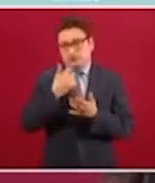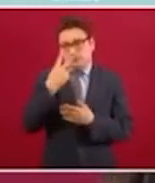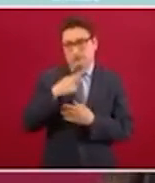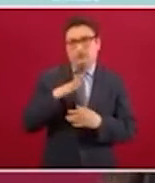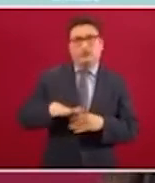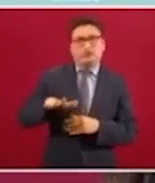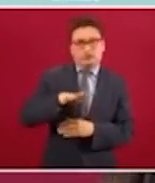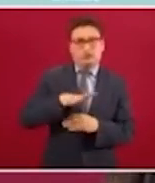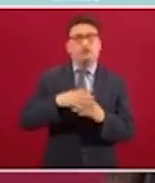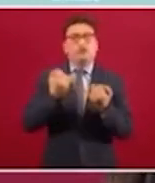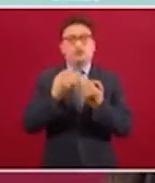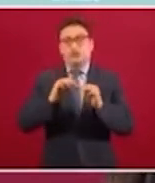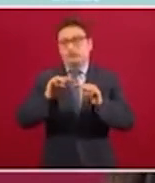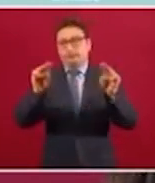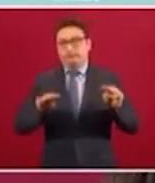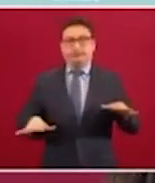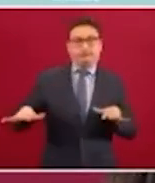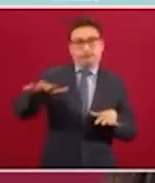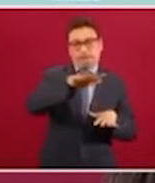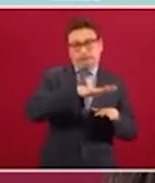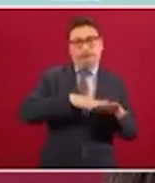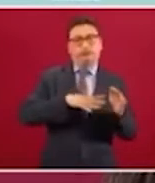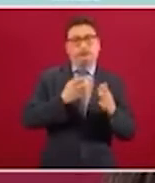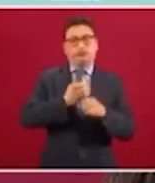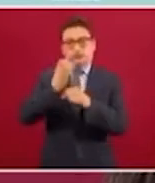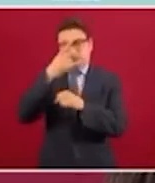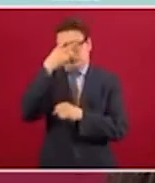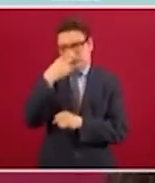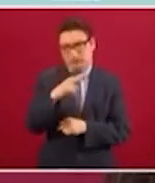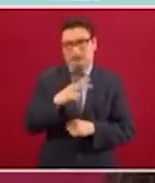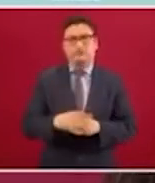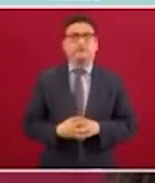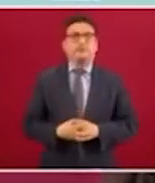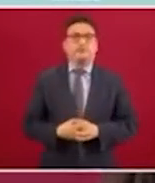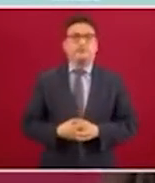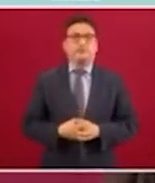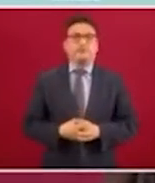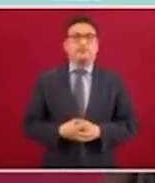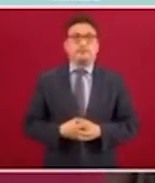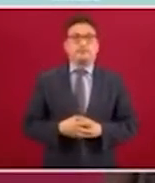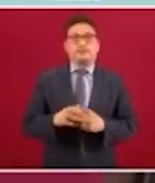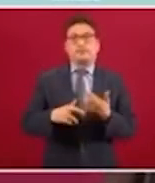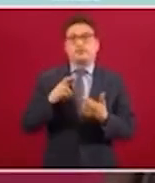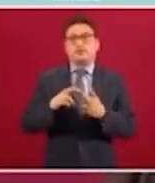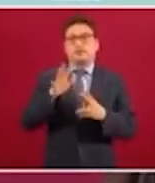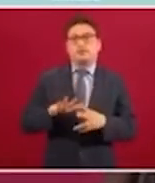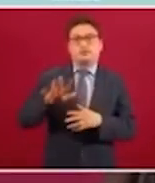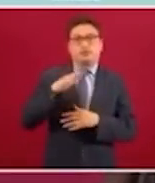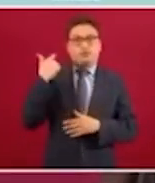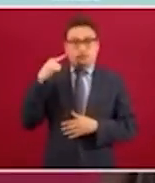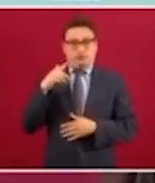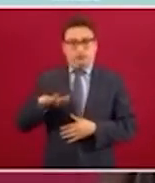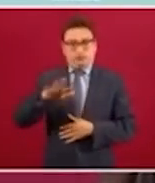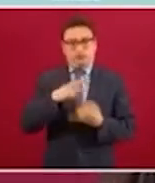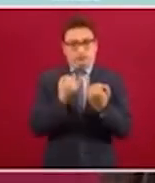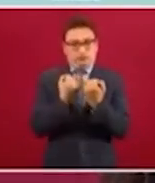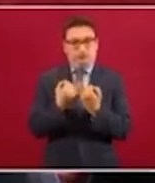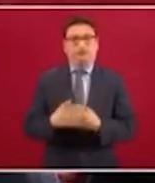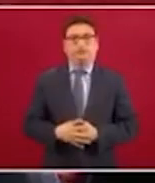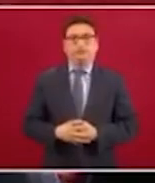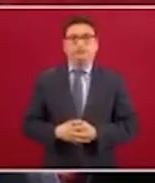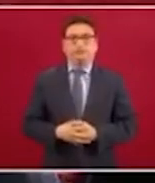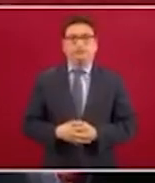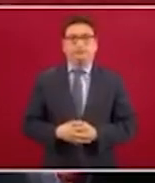confluye la Ciudad de México y la zona conurbada en el Estado de México, y la región metropolitana de Guadalajara. La siguiente.